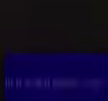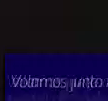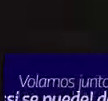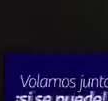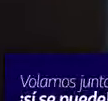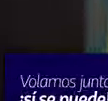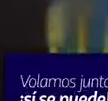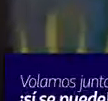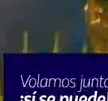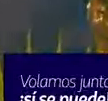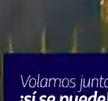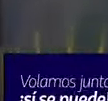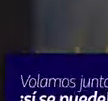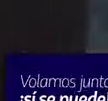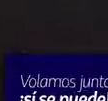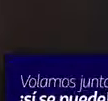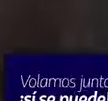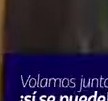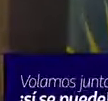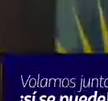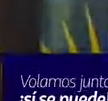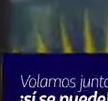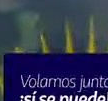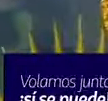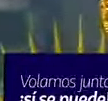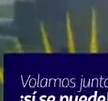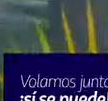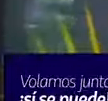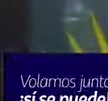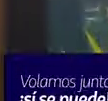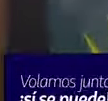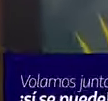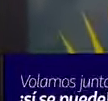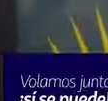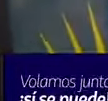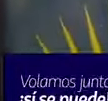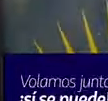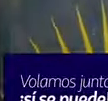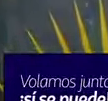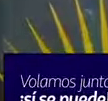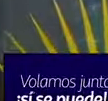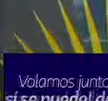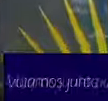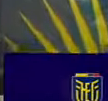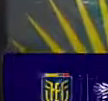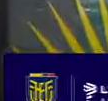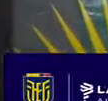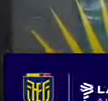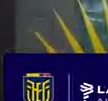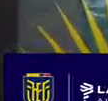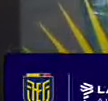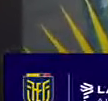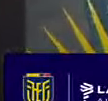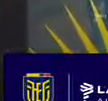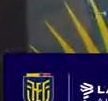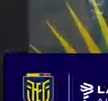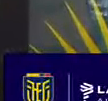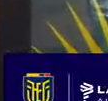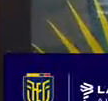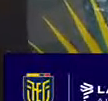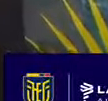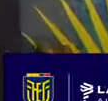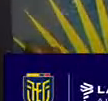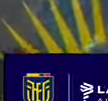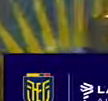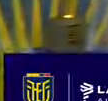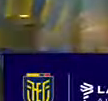armado? Pero este es el gran propósito, Pepo, y a toda la gente que nos mira. Este es el sueño que tiene Conmebol. El